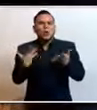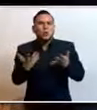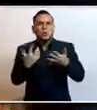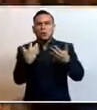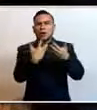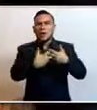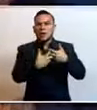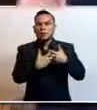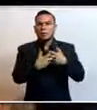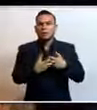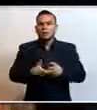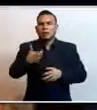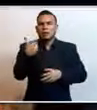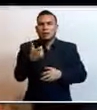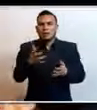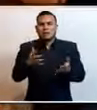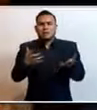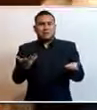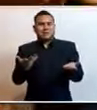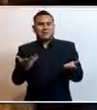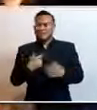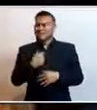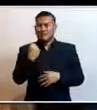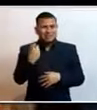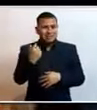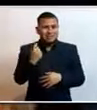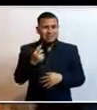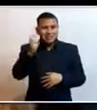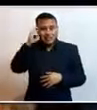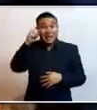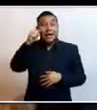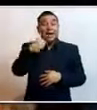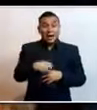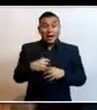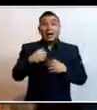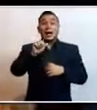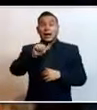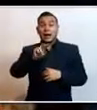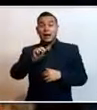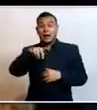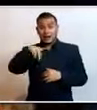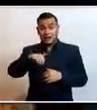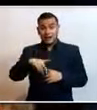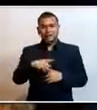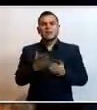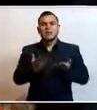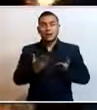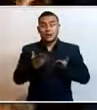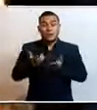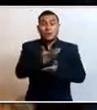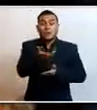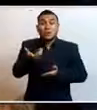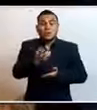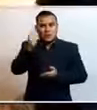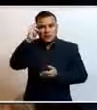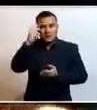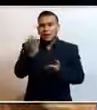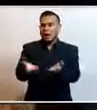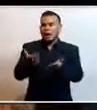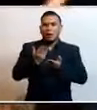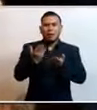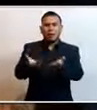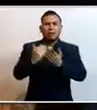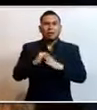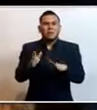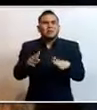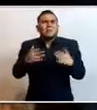empresarios del país, no son los grandes, pues. No, ellos tienen que dar las donaciones, no pedir donaciones al pueblo. Están pidiendo donaciones, la ANEP,